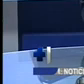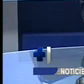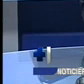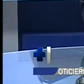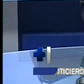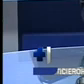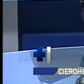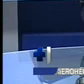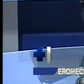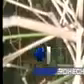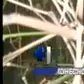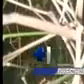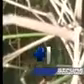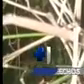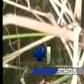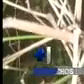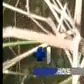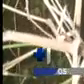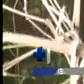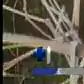Veamos.